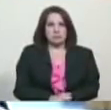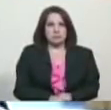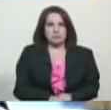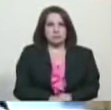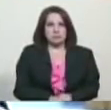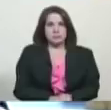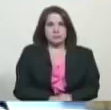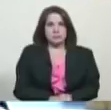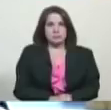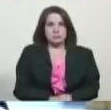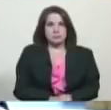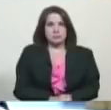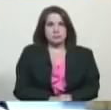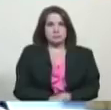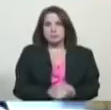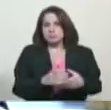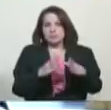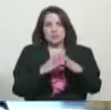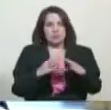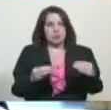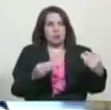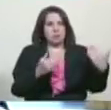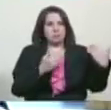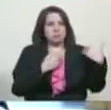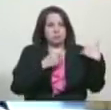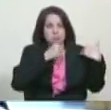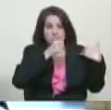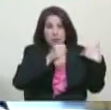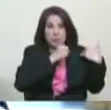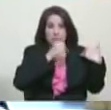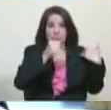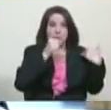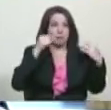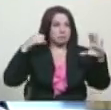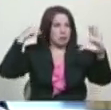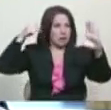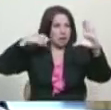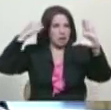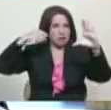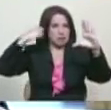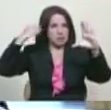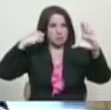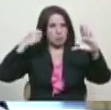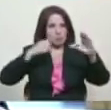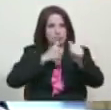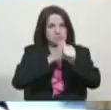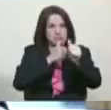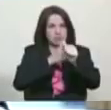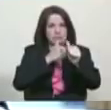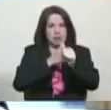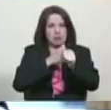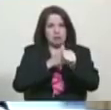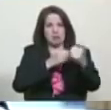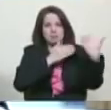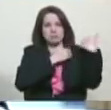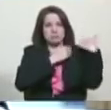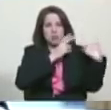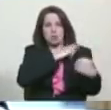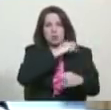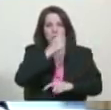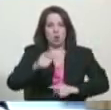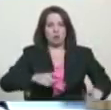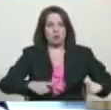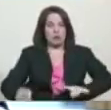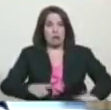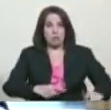Prácticamente todos los responsables que vienen y sus equipos, camarógrafos, asistentes, jefes de producción, yo